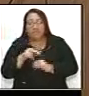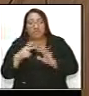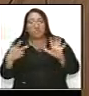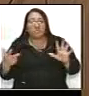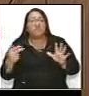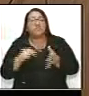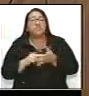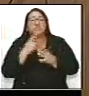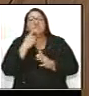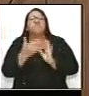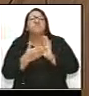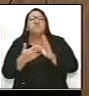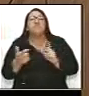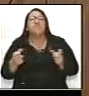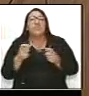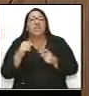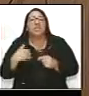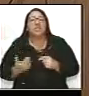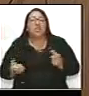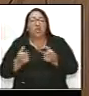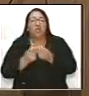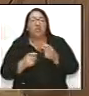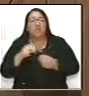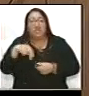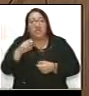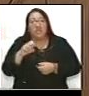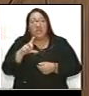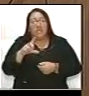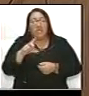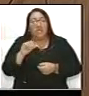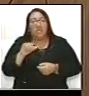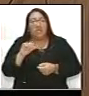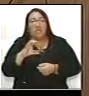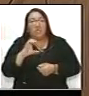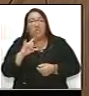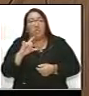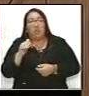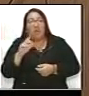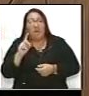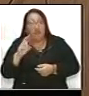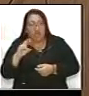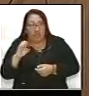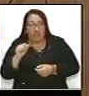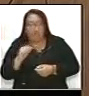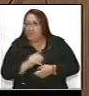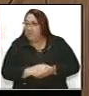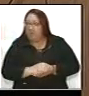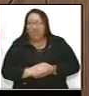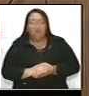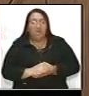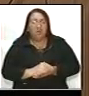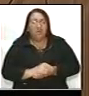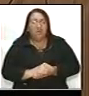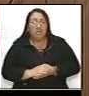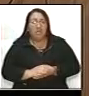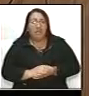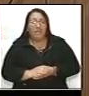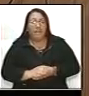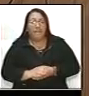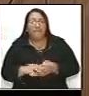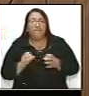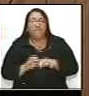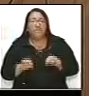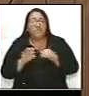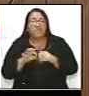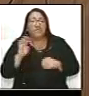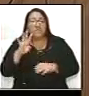3563-2018, presentado por la señora congresista Nelly Lady Cuadros Candia, del Grupo Parlamentario Fuerza Popular.